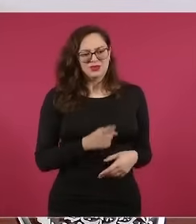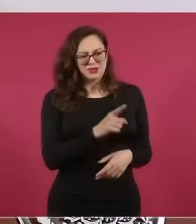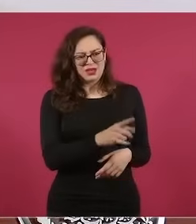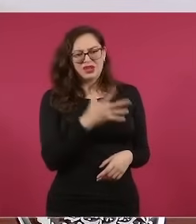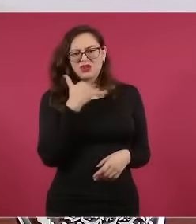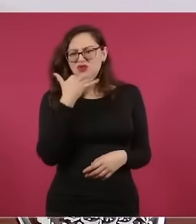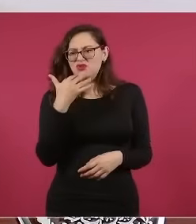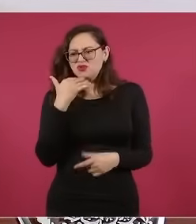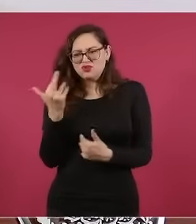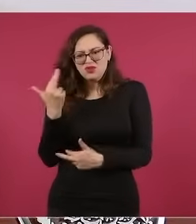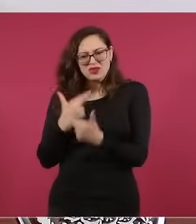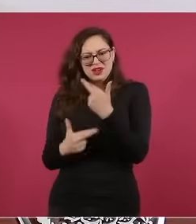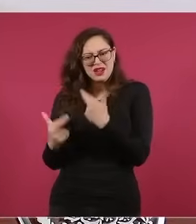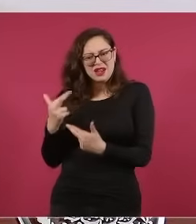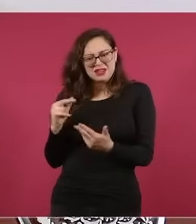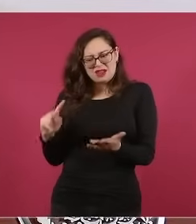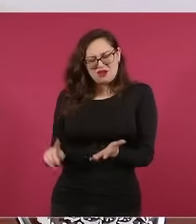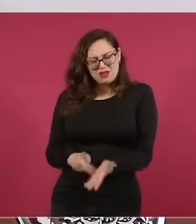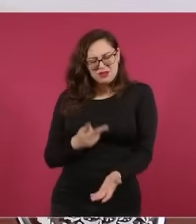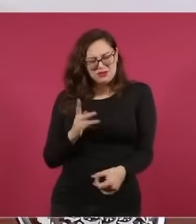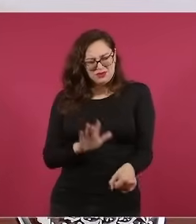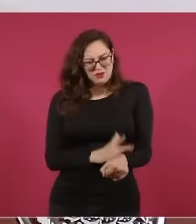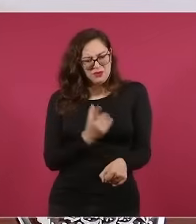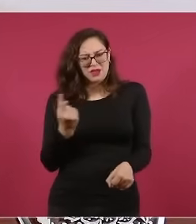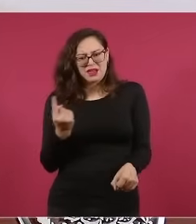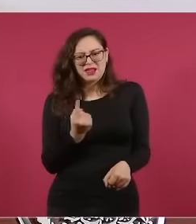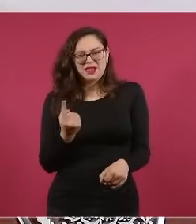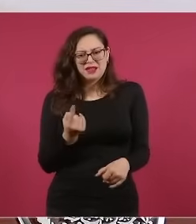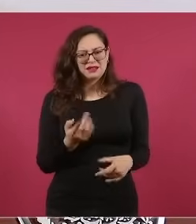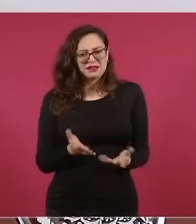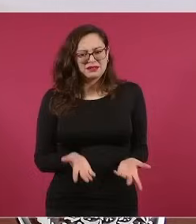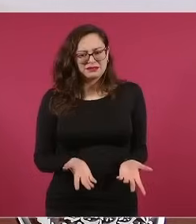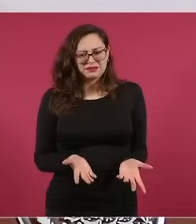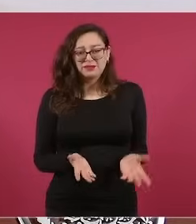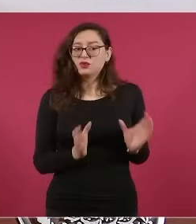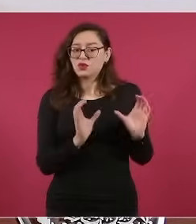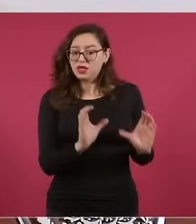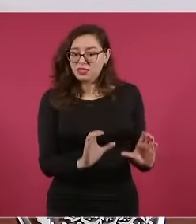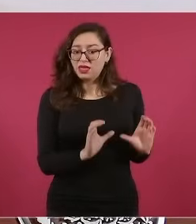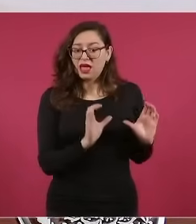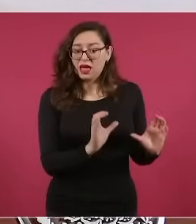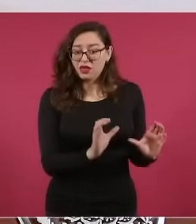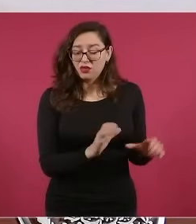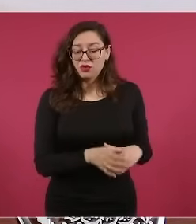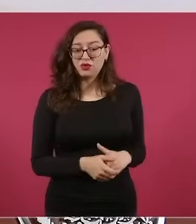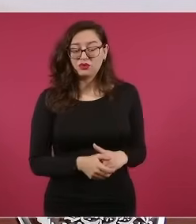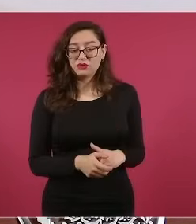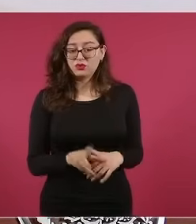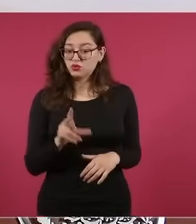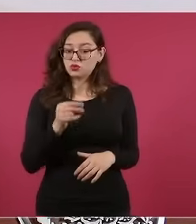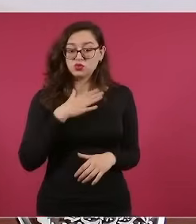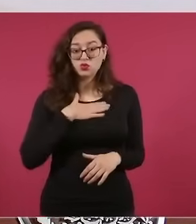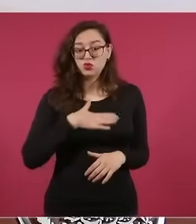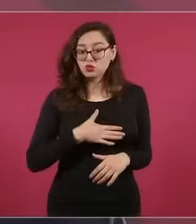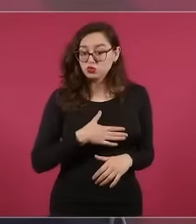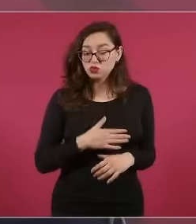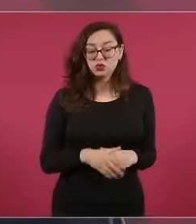de la corrupción? y de las injusticias,